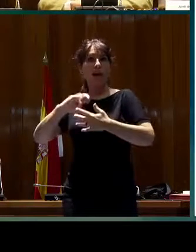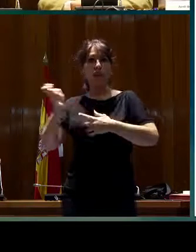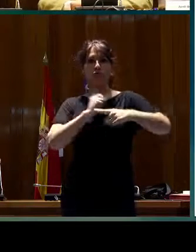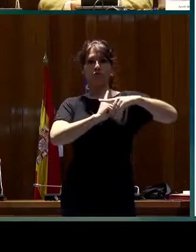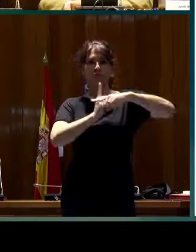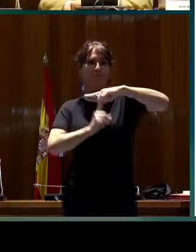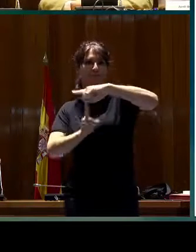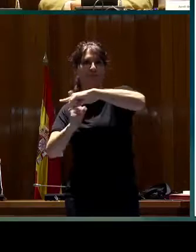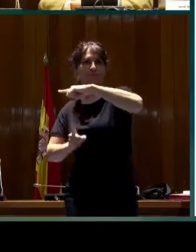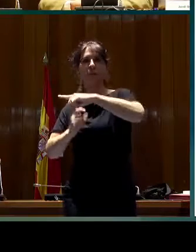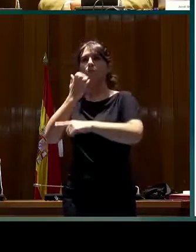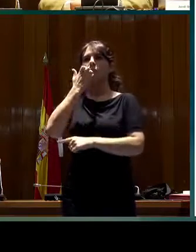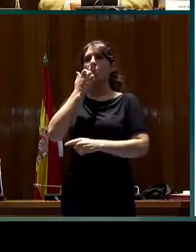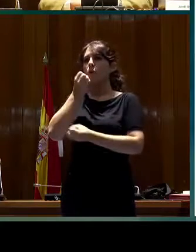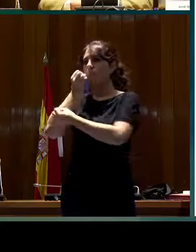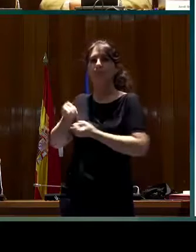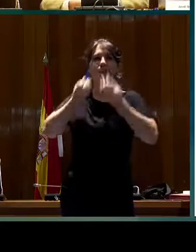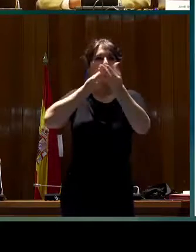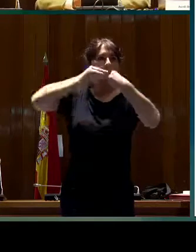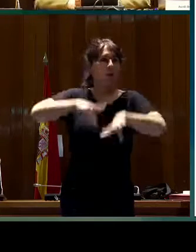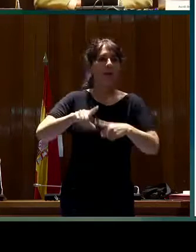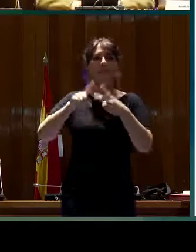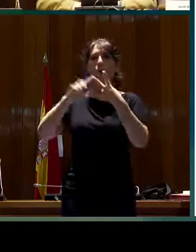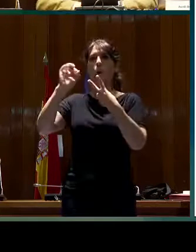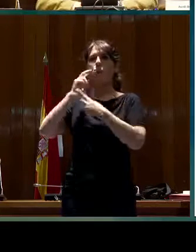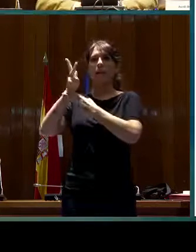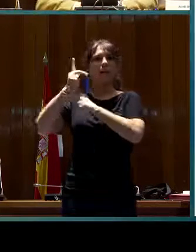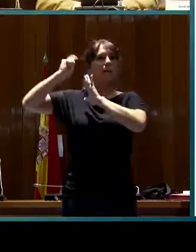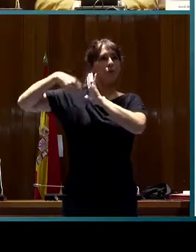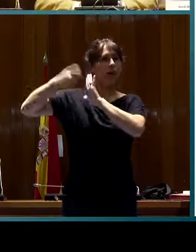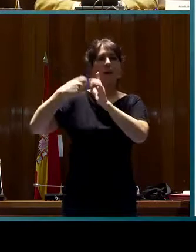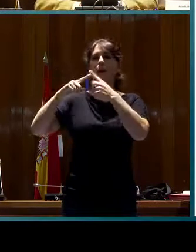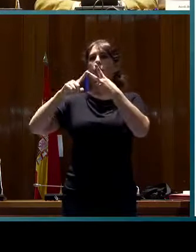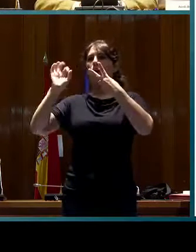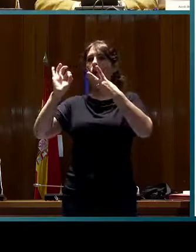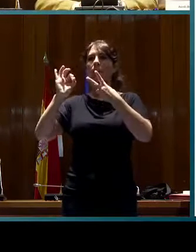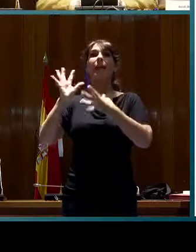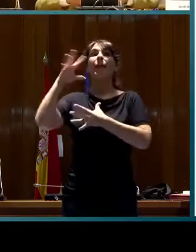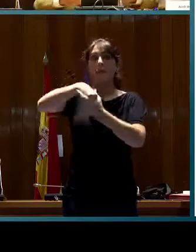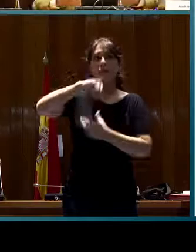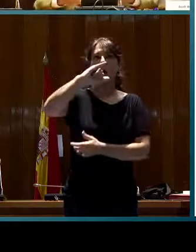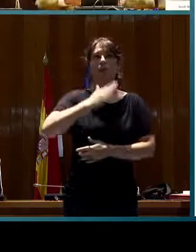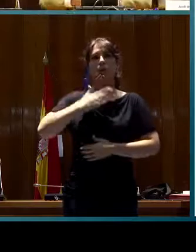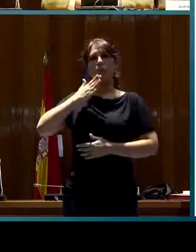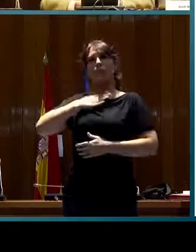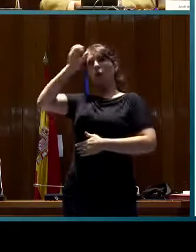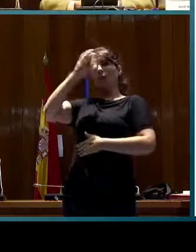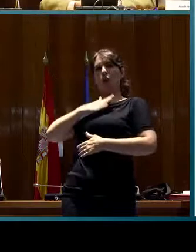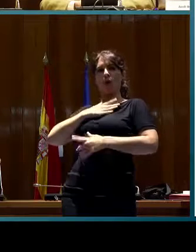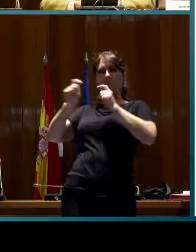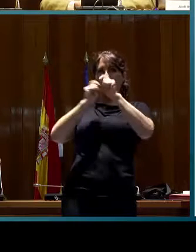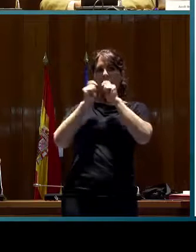la crónica o como el reportaje que incorporan la mirada del periodista, la visión del periodista, aunque no sea